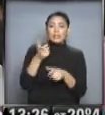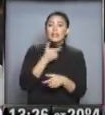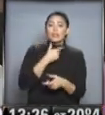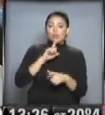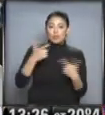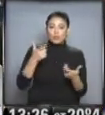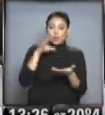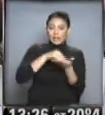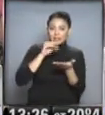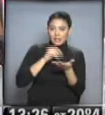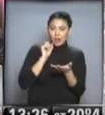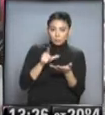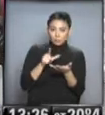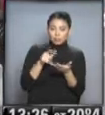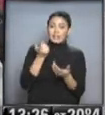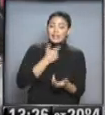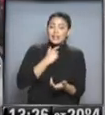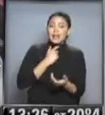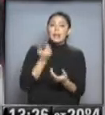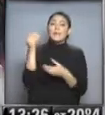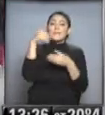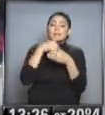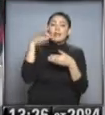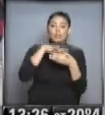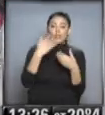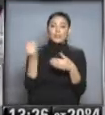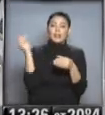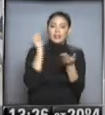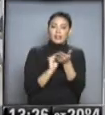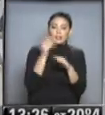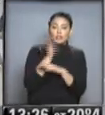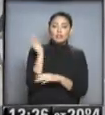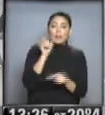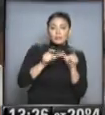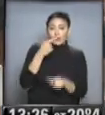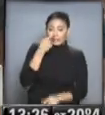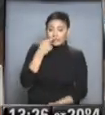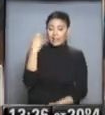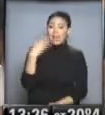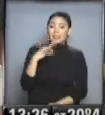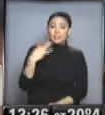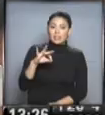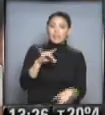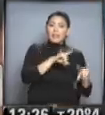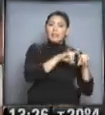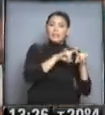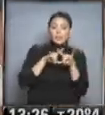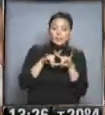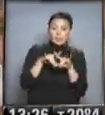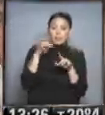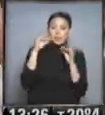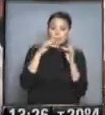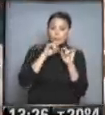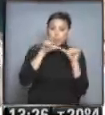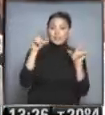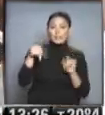poseen terreno propio y deseen participar en los sorteos todos los interesados tienen que entrar a la página de anses además